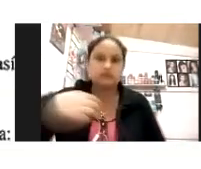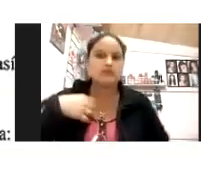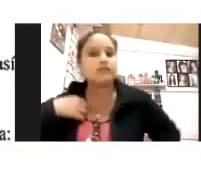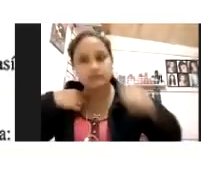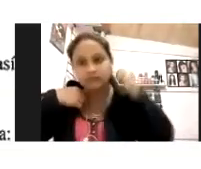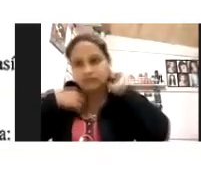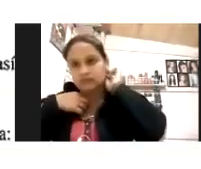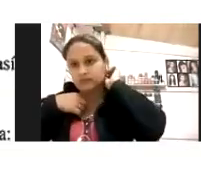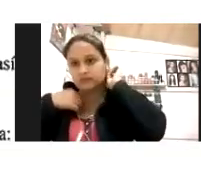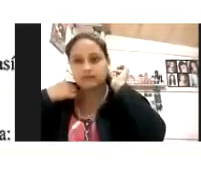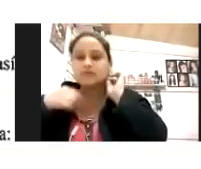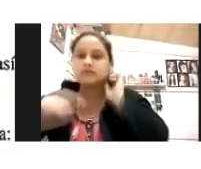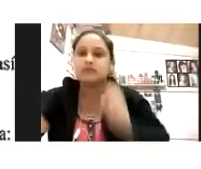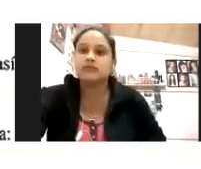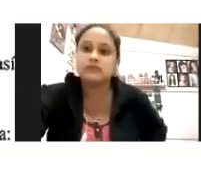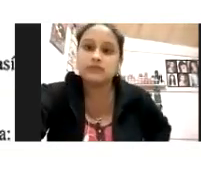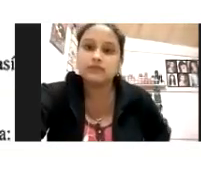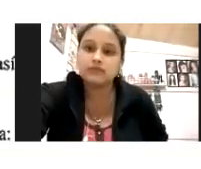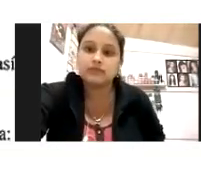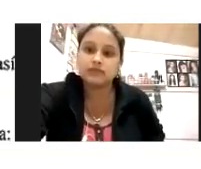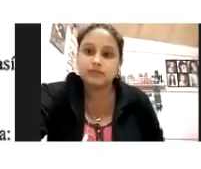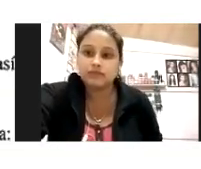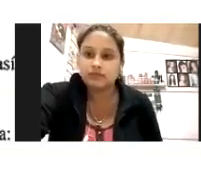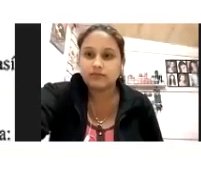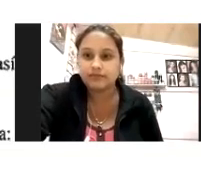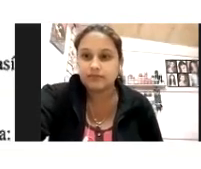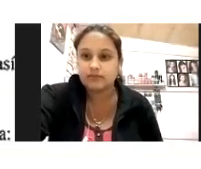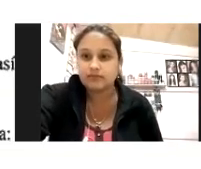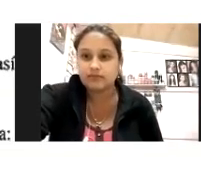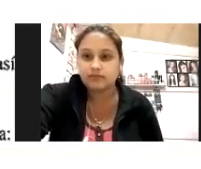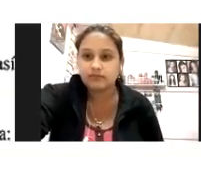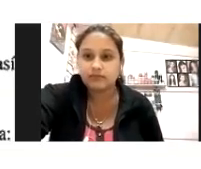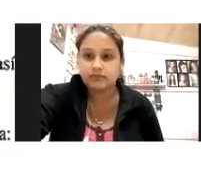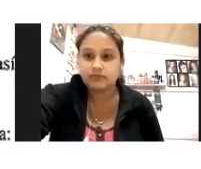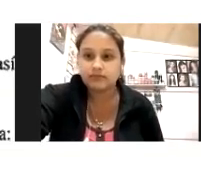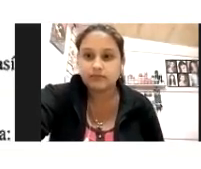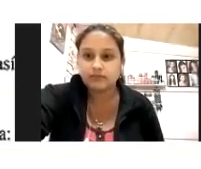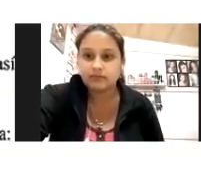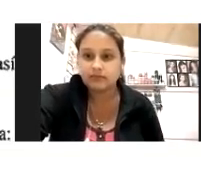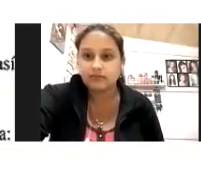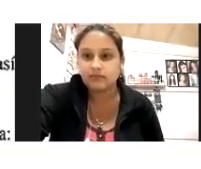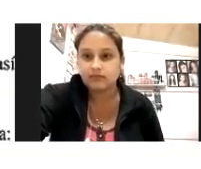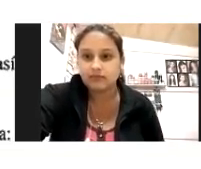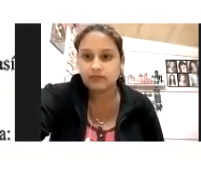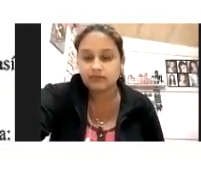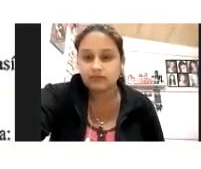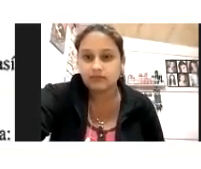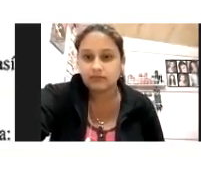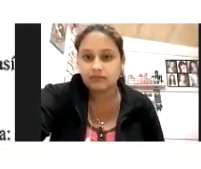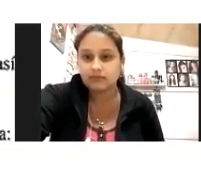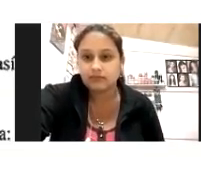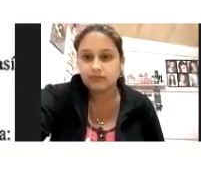trabajar esos pensamientos, ¿verdad? Hacerlos que sean reales. Por ejemplo, una persona que piensa que